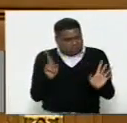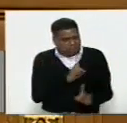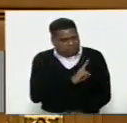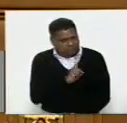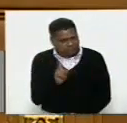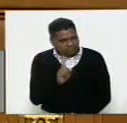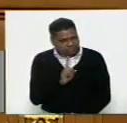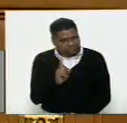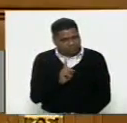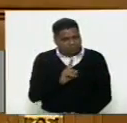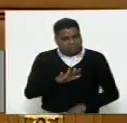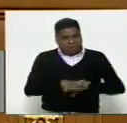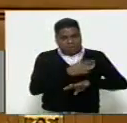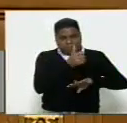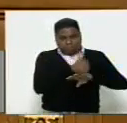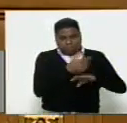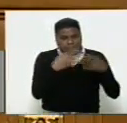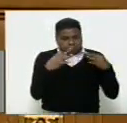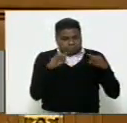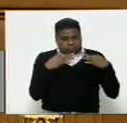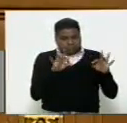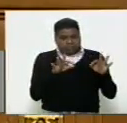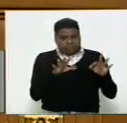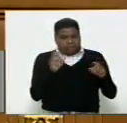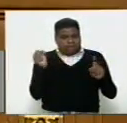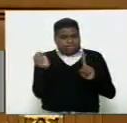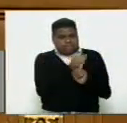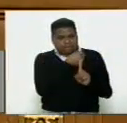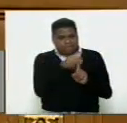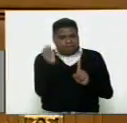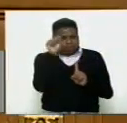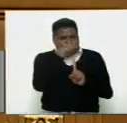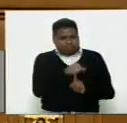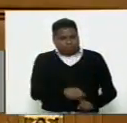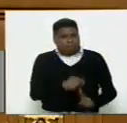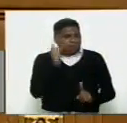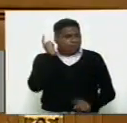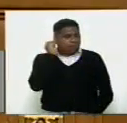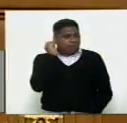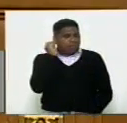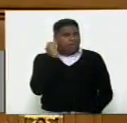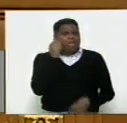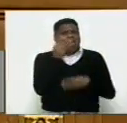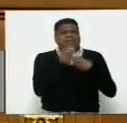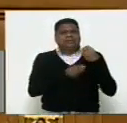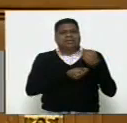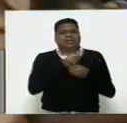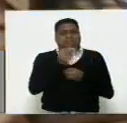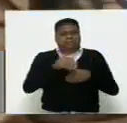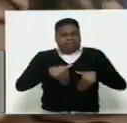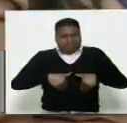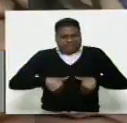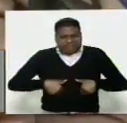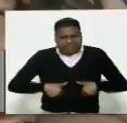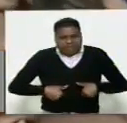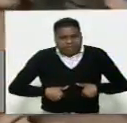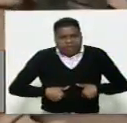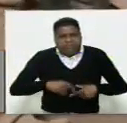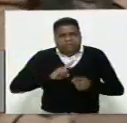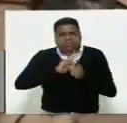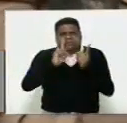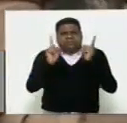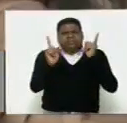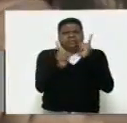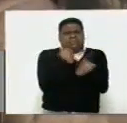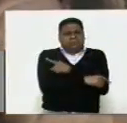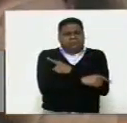él la golpee a ella. Entonces hay que hacer un esfuerzo, un cambio,